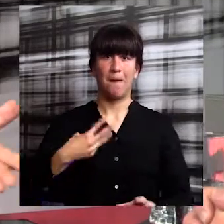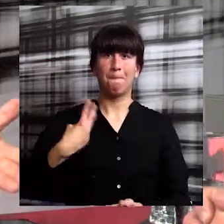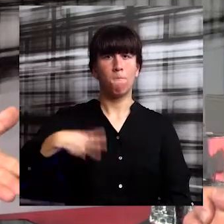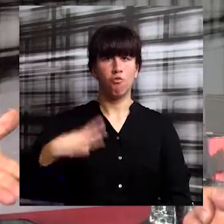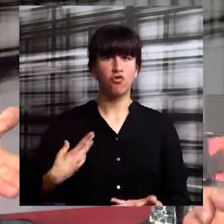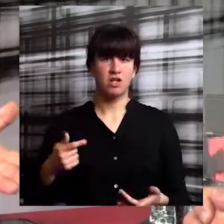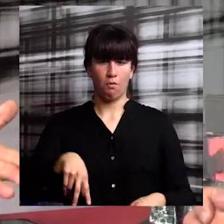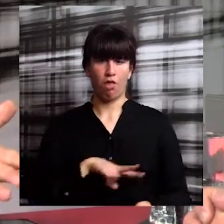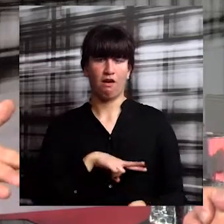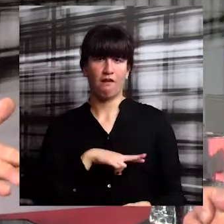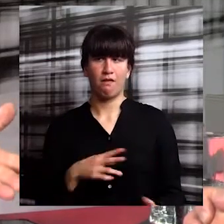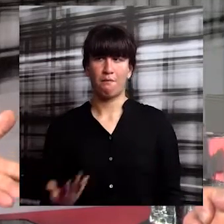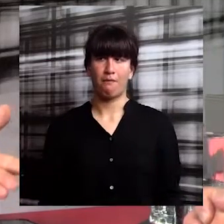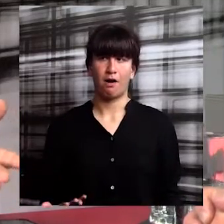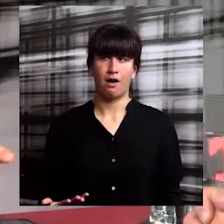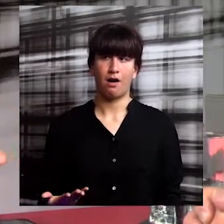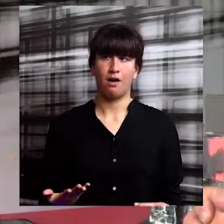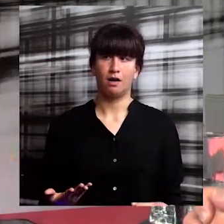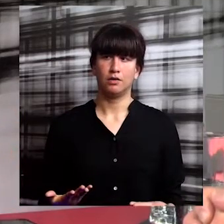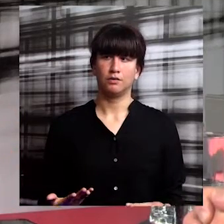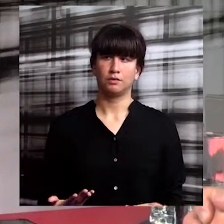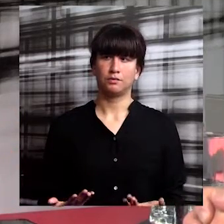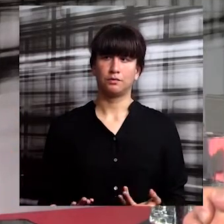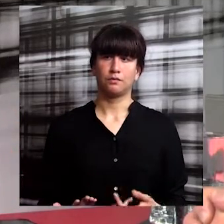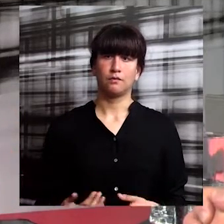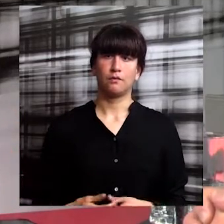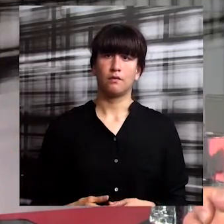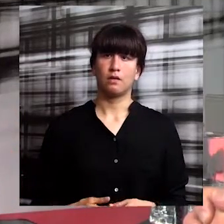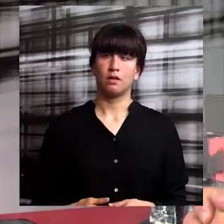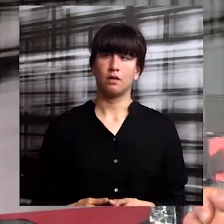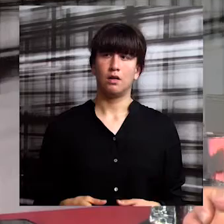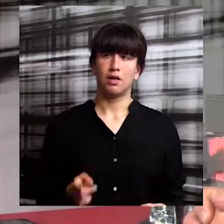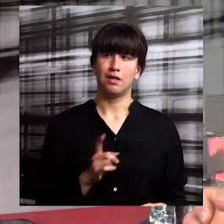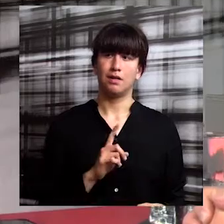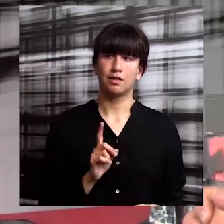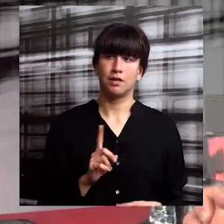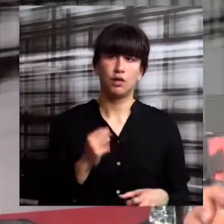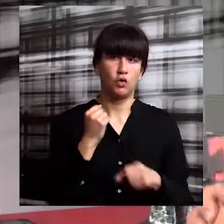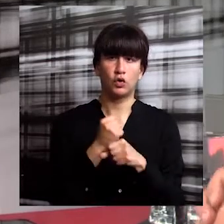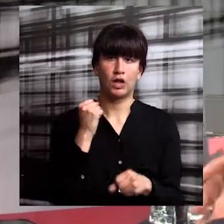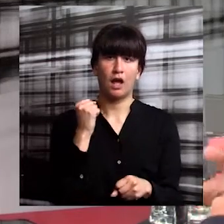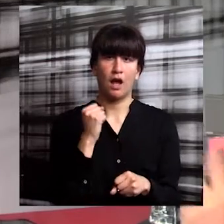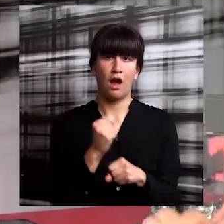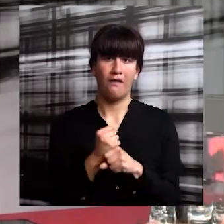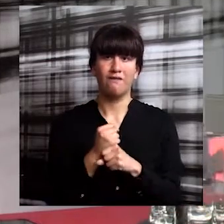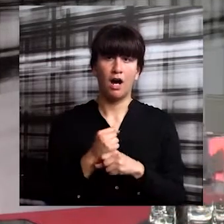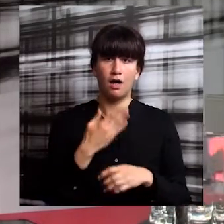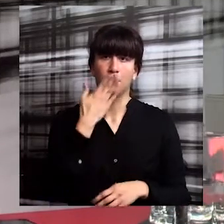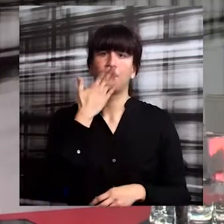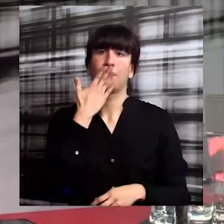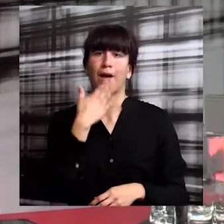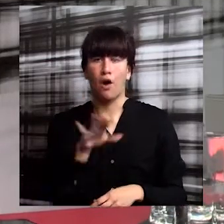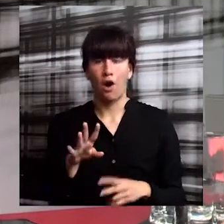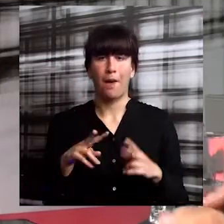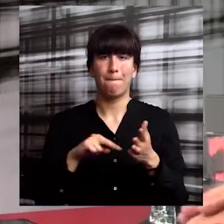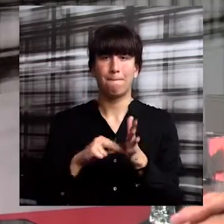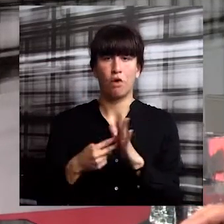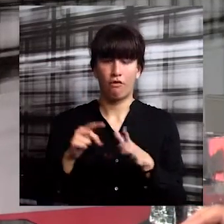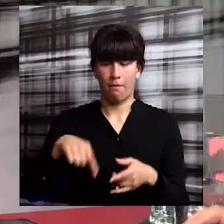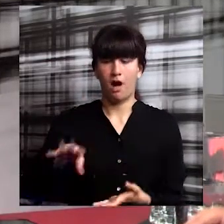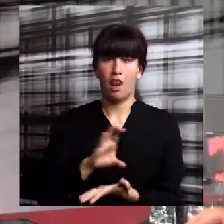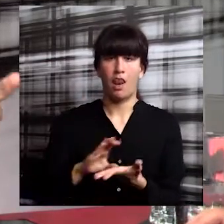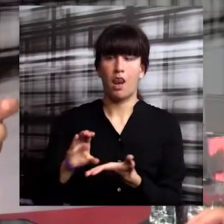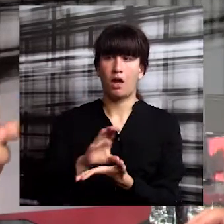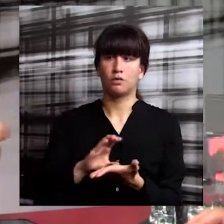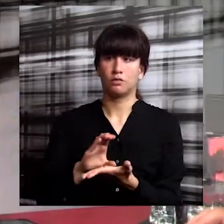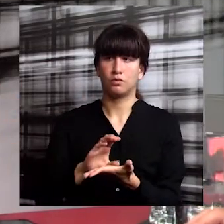operadores políticos al interior del municipio que no trabajan en la solución de los problemas de la ciudad. Y pretendemos meternos e incursionar en